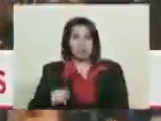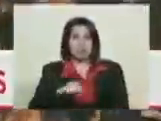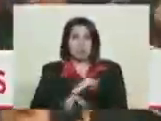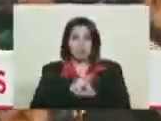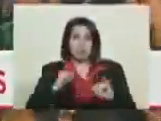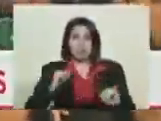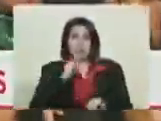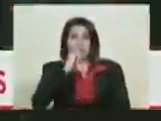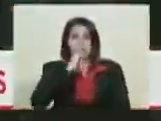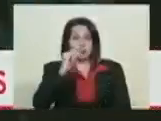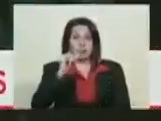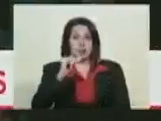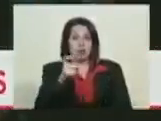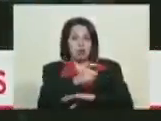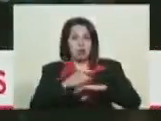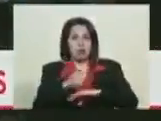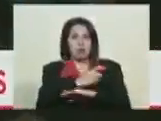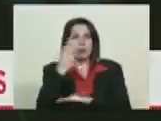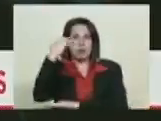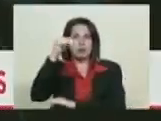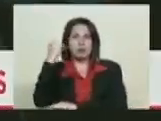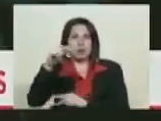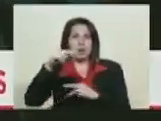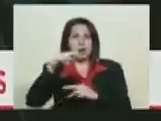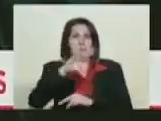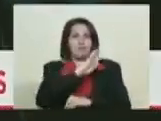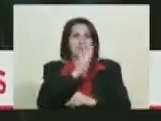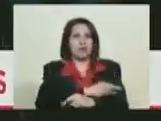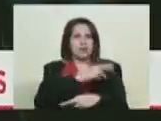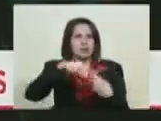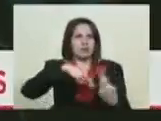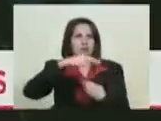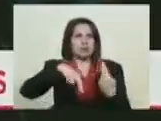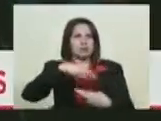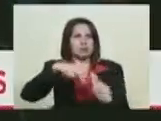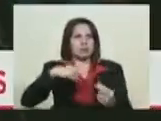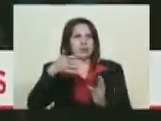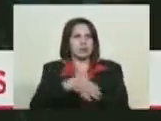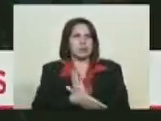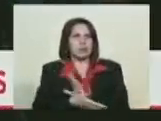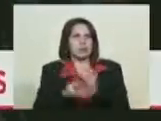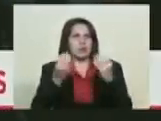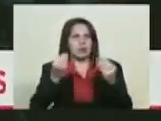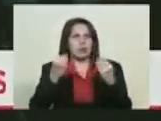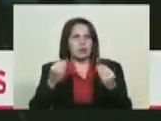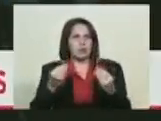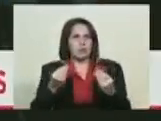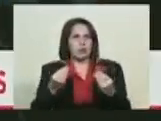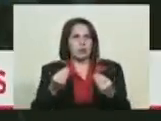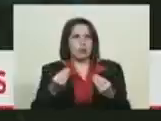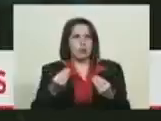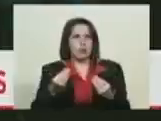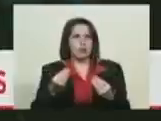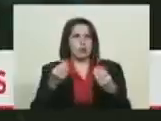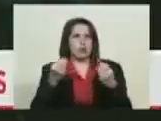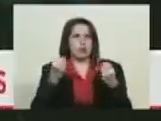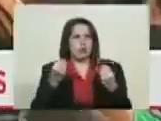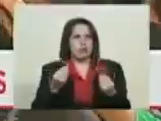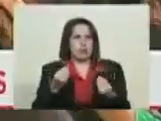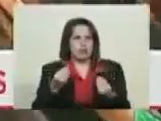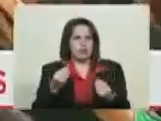el Ejecutivo Nacional, las fuerzas revolucionarias alcanzan la victoria en 19 gobernaciones,